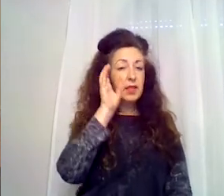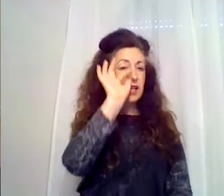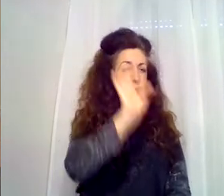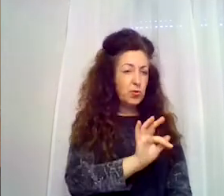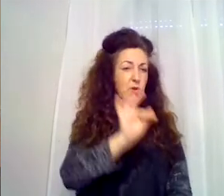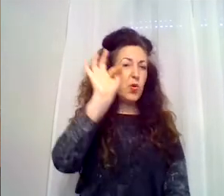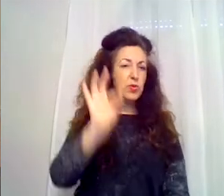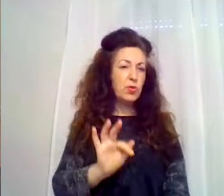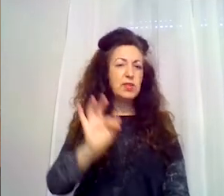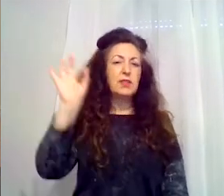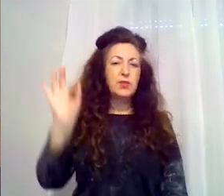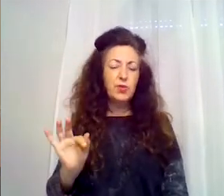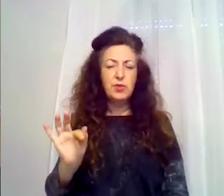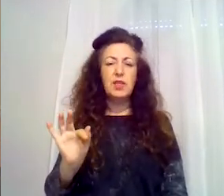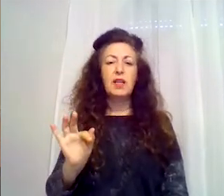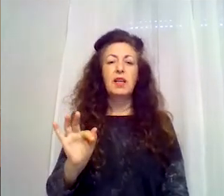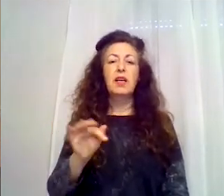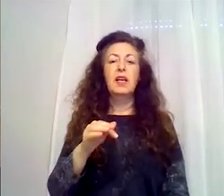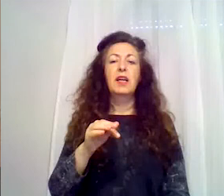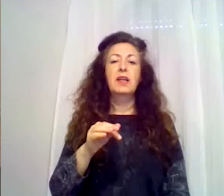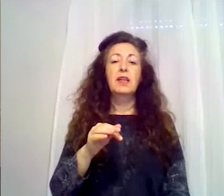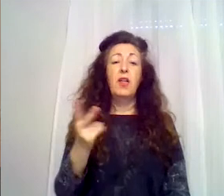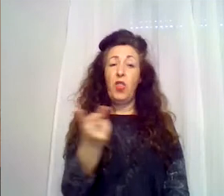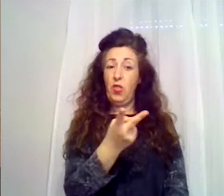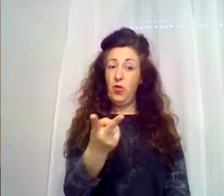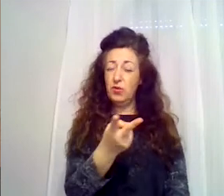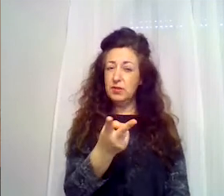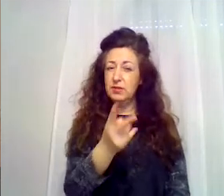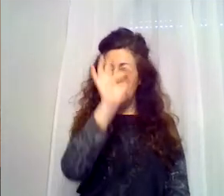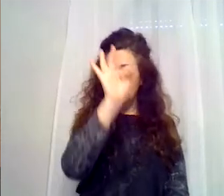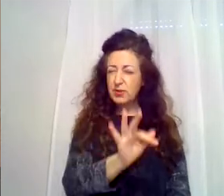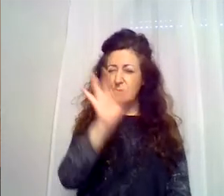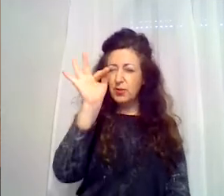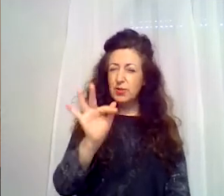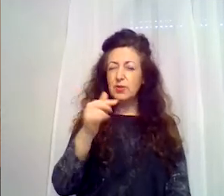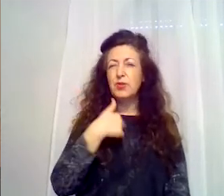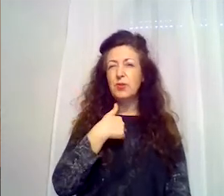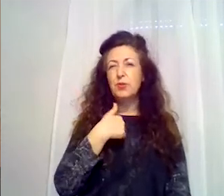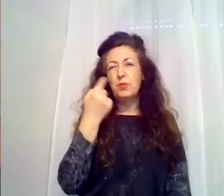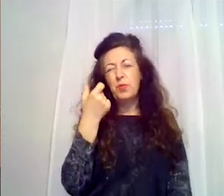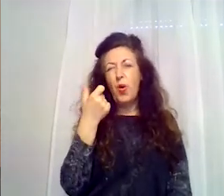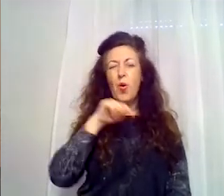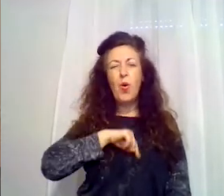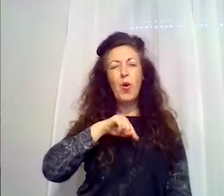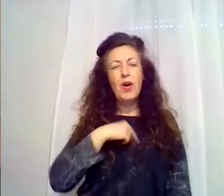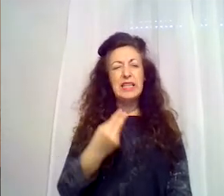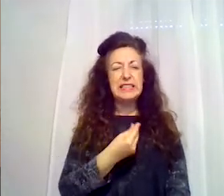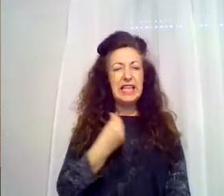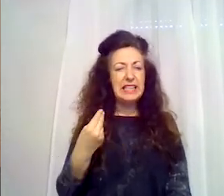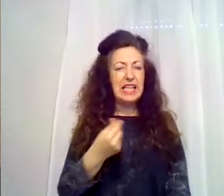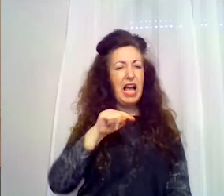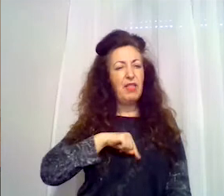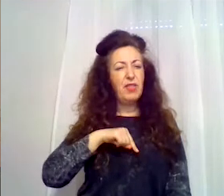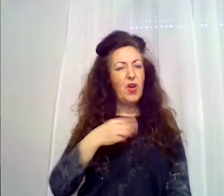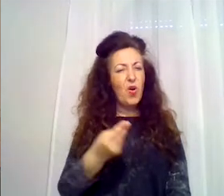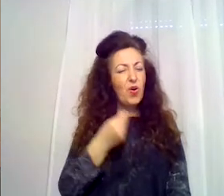escribir sus obras, ¿no? Exactamente. Que Shakespeare sí existiría. No es que no existiera Shakespeare. Shakespeare sí existiría, sí, pero